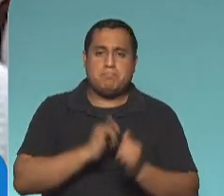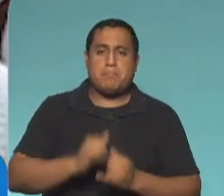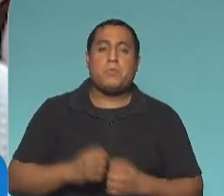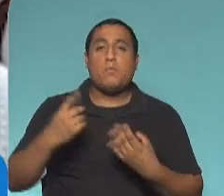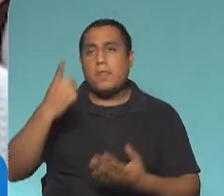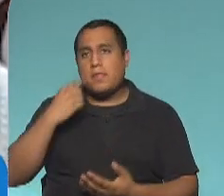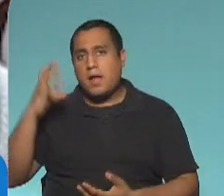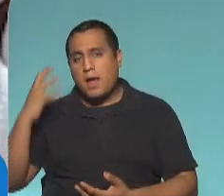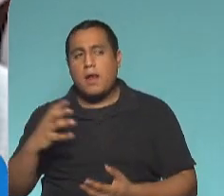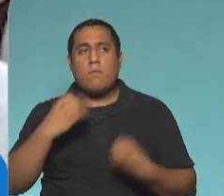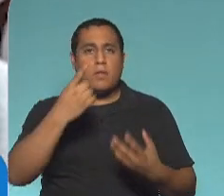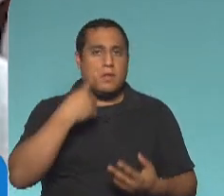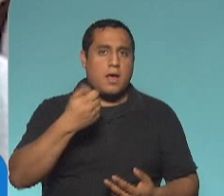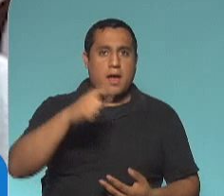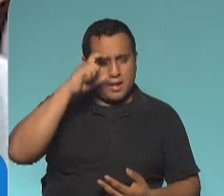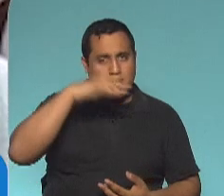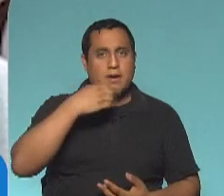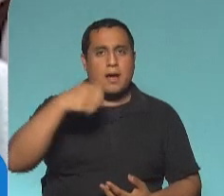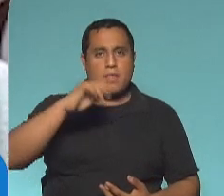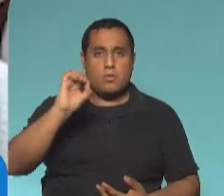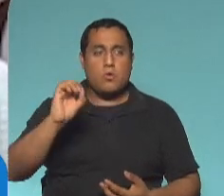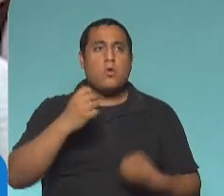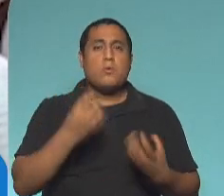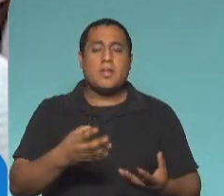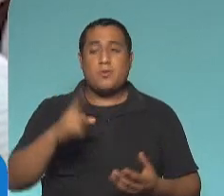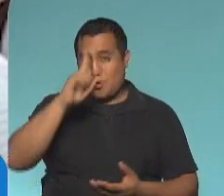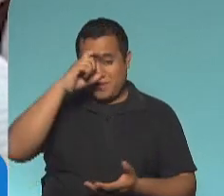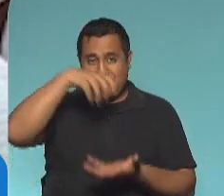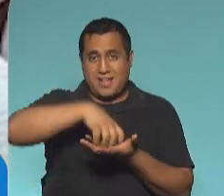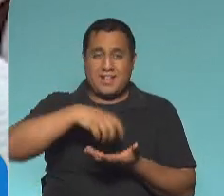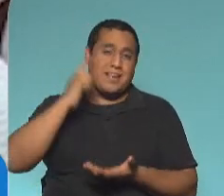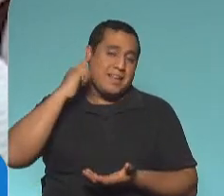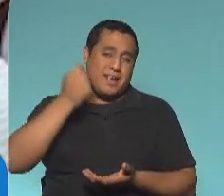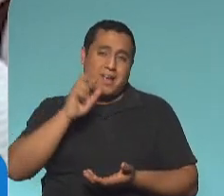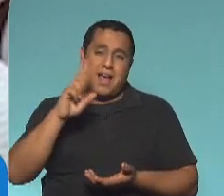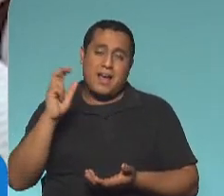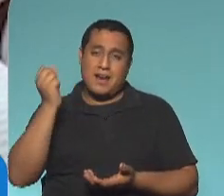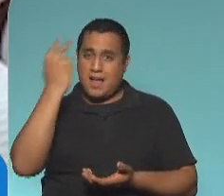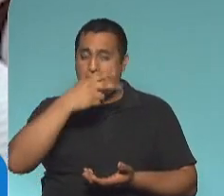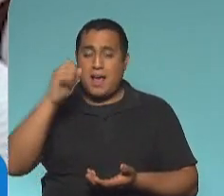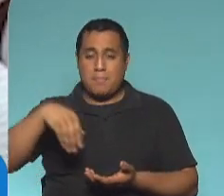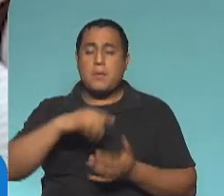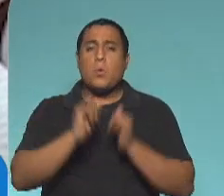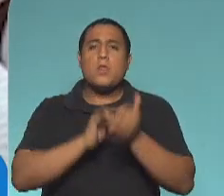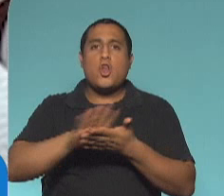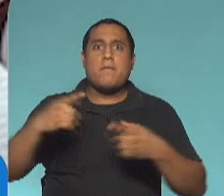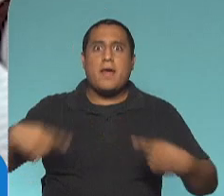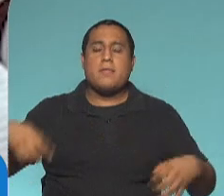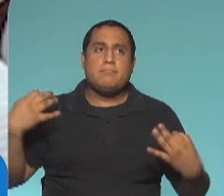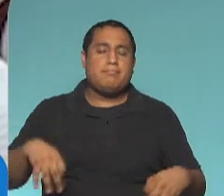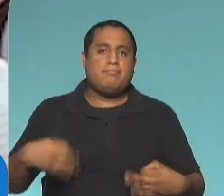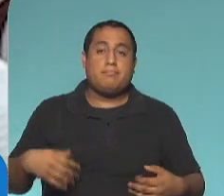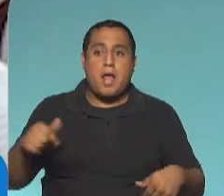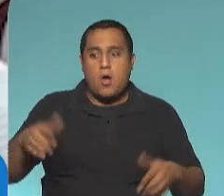Carla. Buenos días, Alejandro. ¿Cómo están? Desde el Hospital Garrahan queremos compartir novedades muy alentadoras con relación a la actual